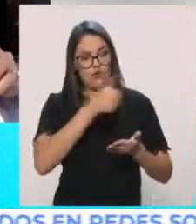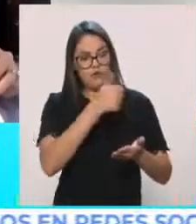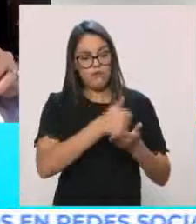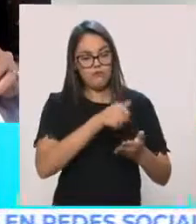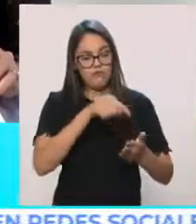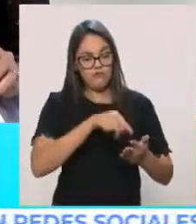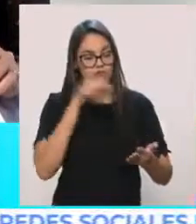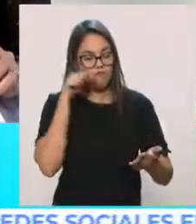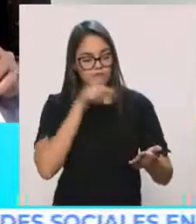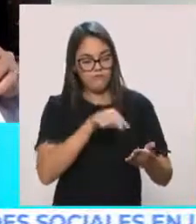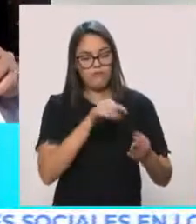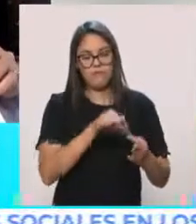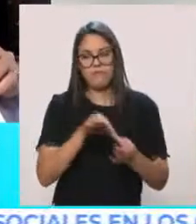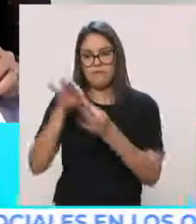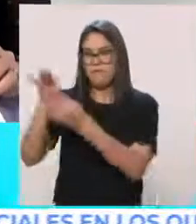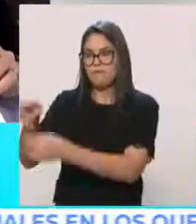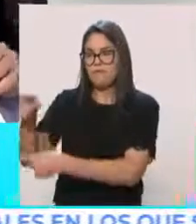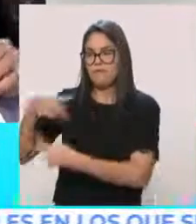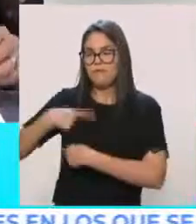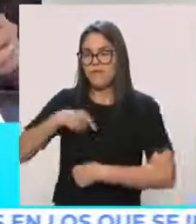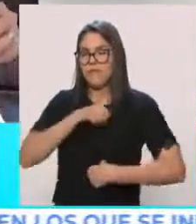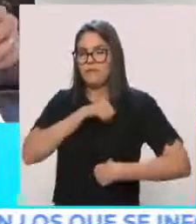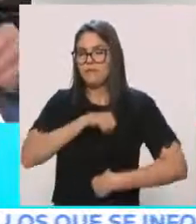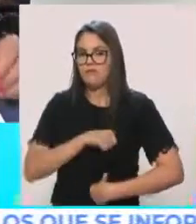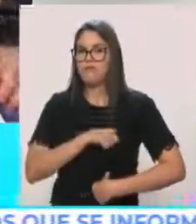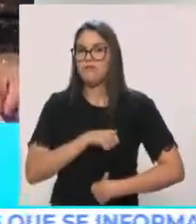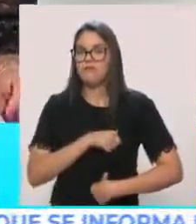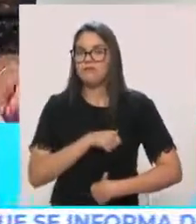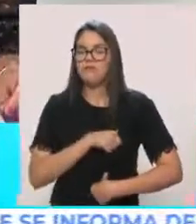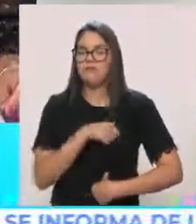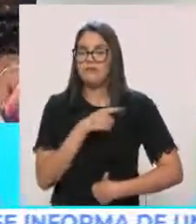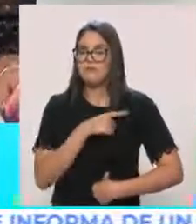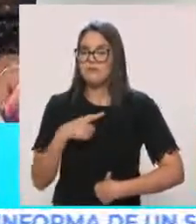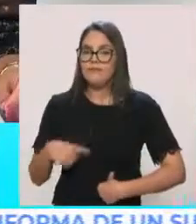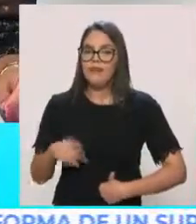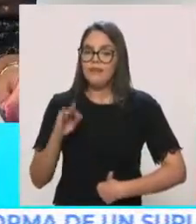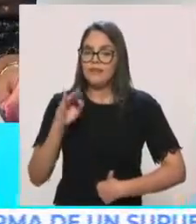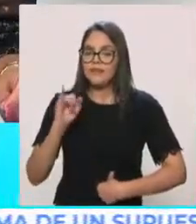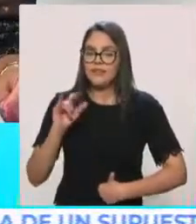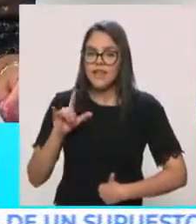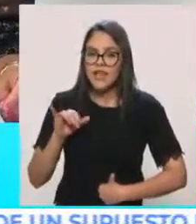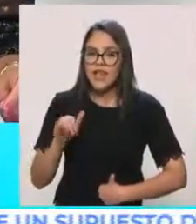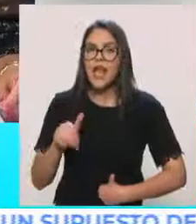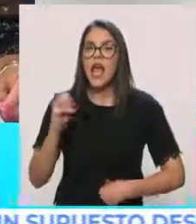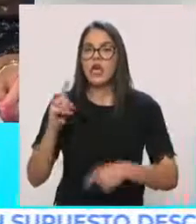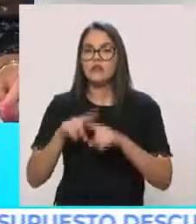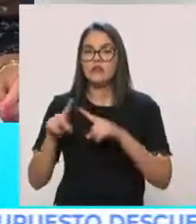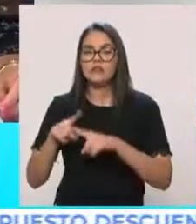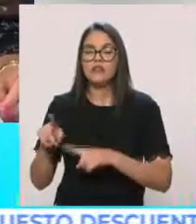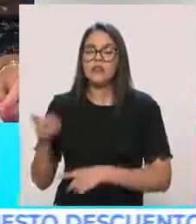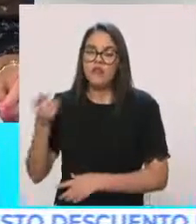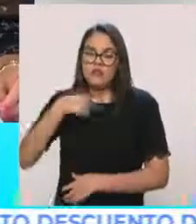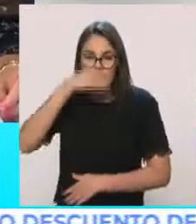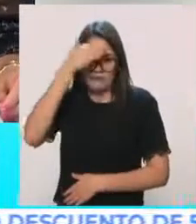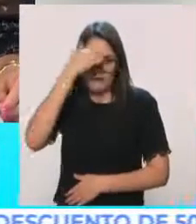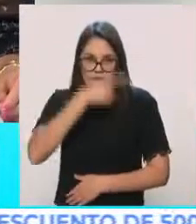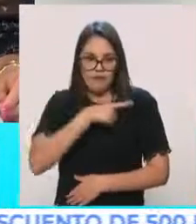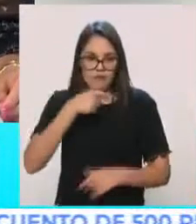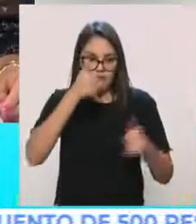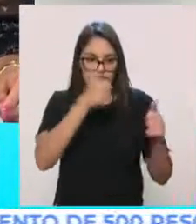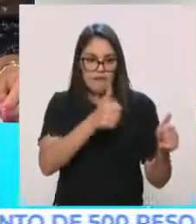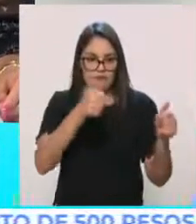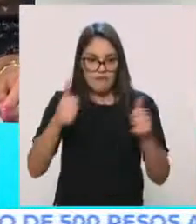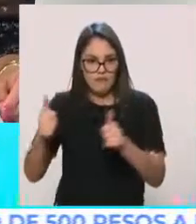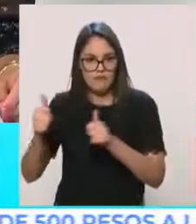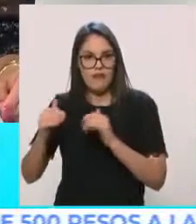instrumento en este contexto donde sí todos tenemos que entender que hay que quedarse en casa, que hay que salvar vidas haciéndolo y que